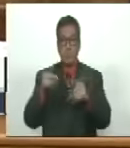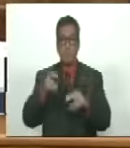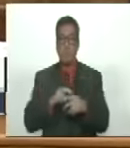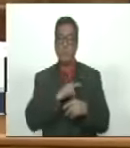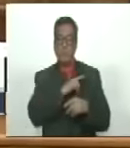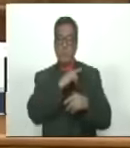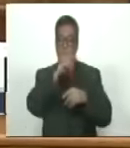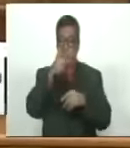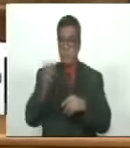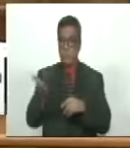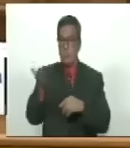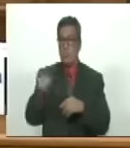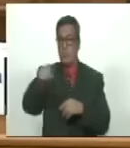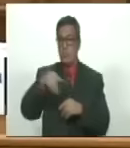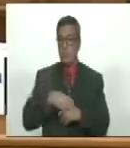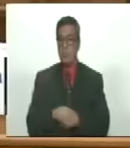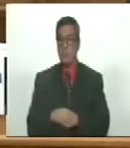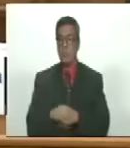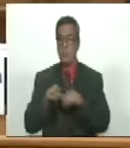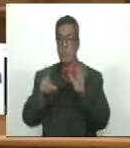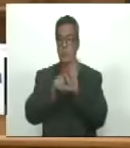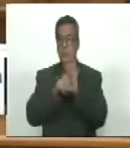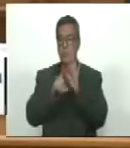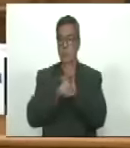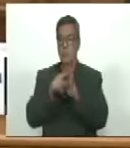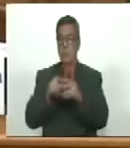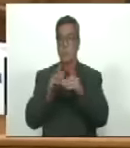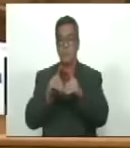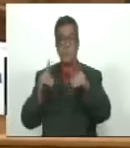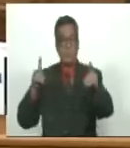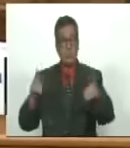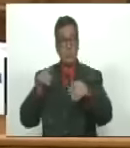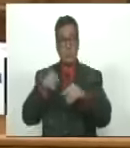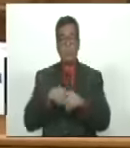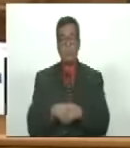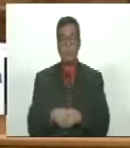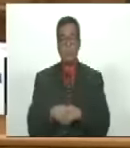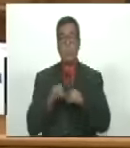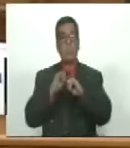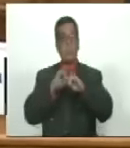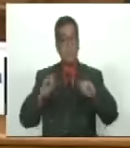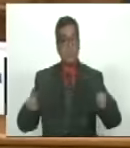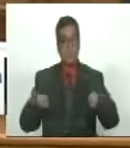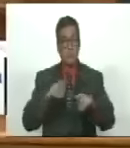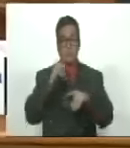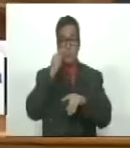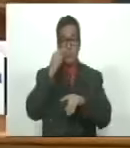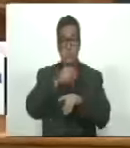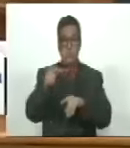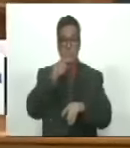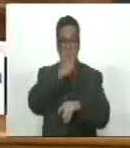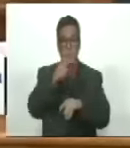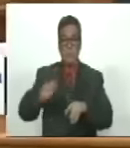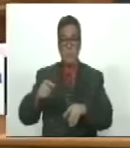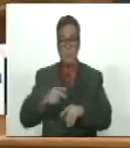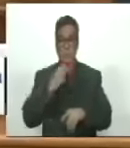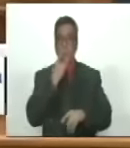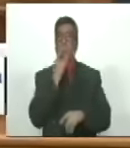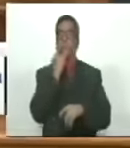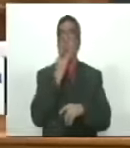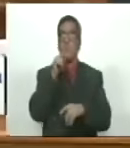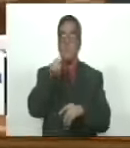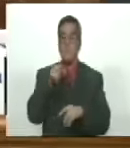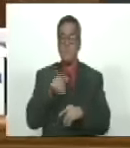dignidad, una ley de independencia, una ley de un pueblo valiente. Así